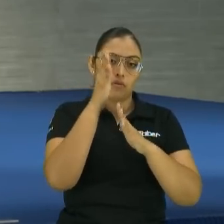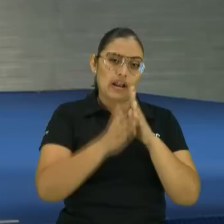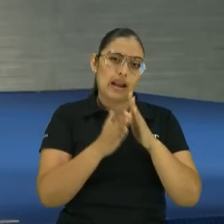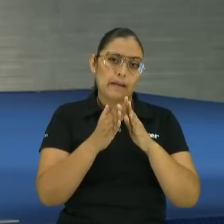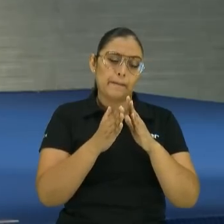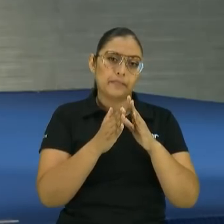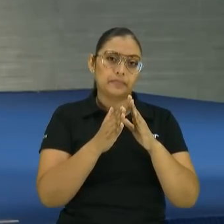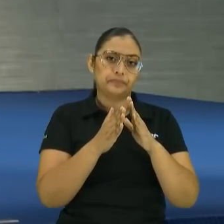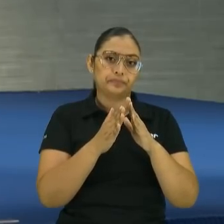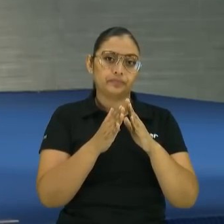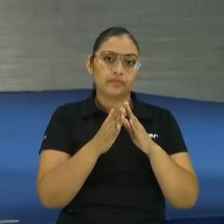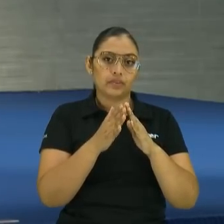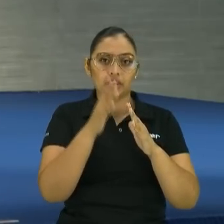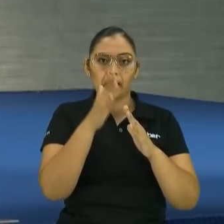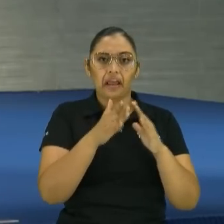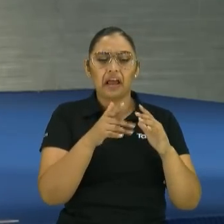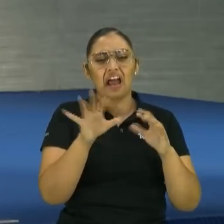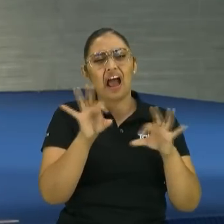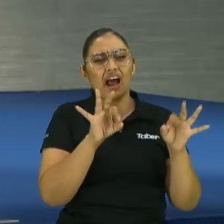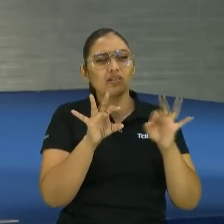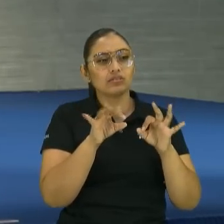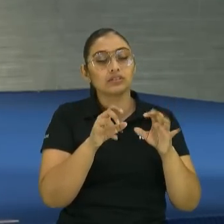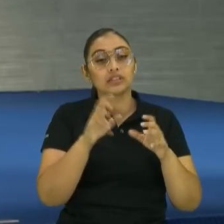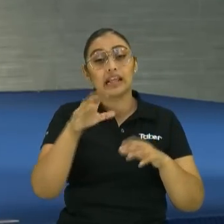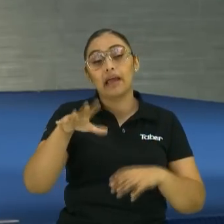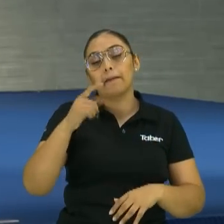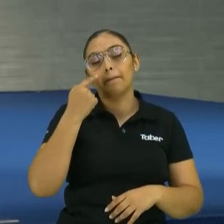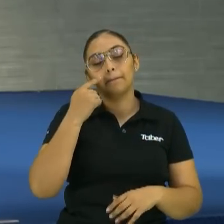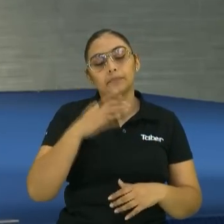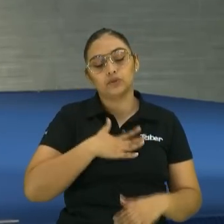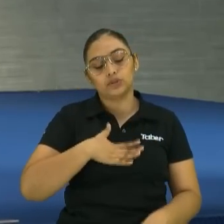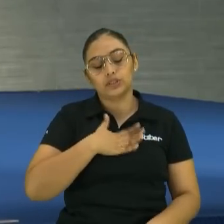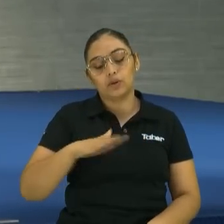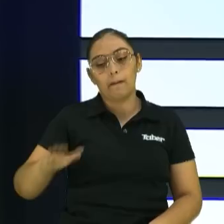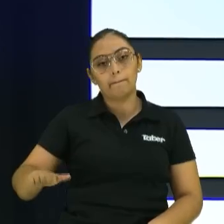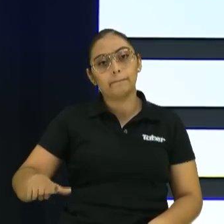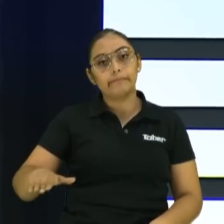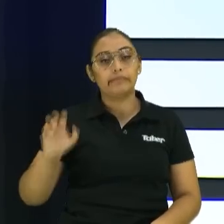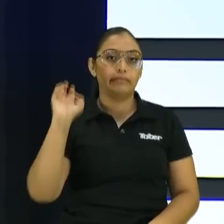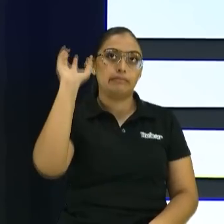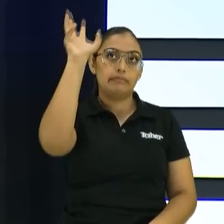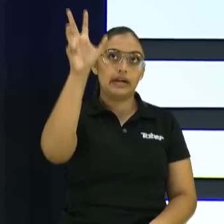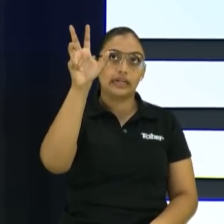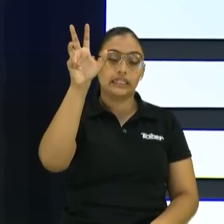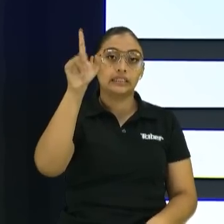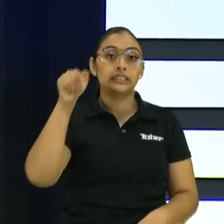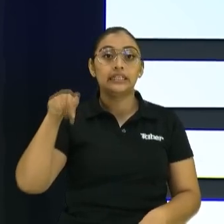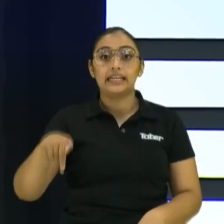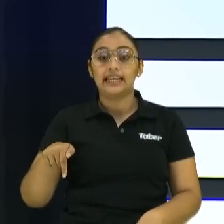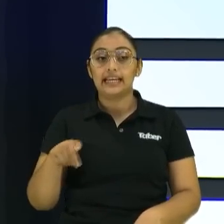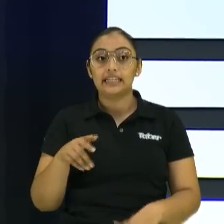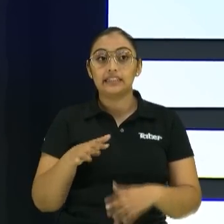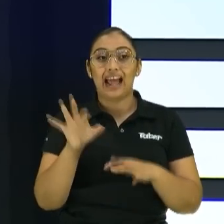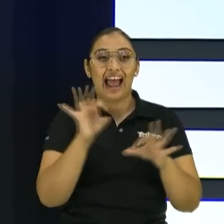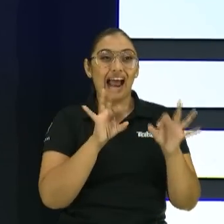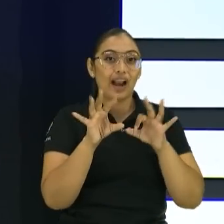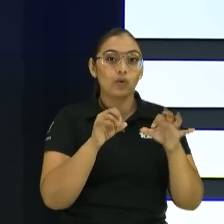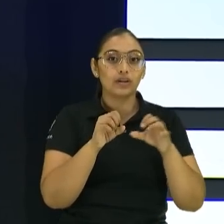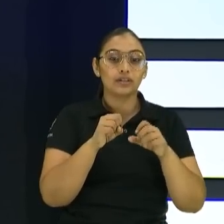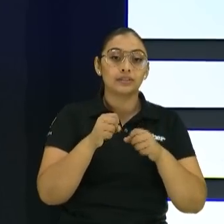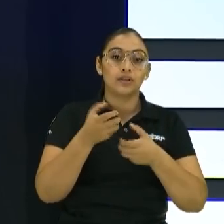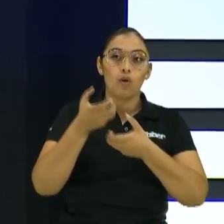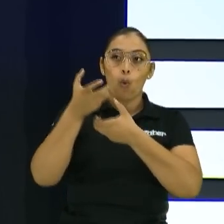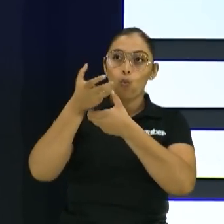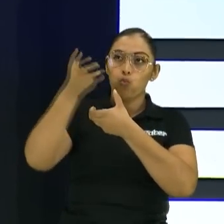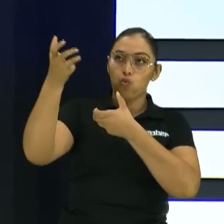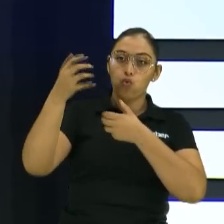todos los tipos viendo y súper guapas y todos de repente regalan camisetas y tienen unas como bazucas de aire y tiran las camisetas